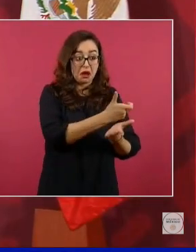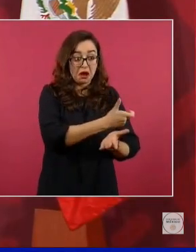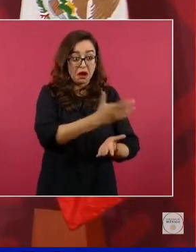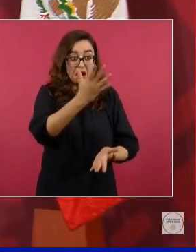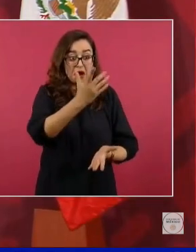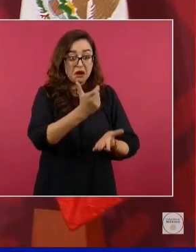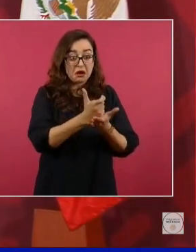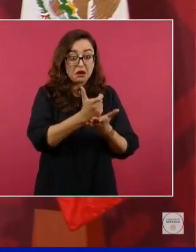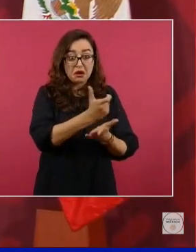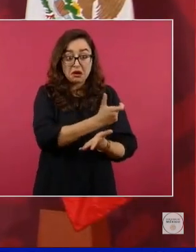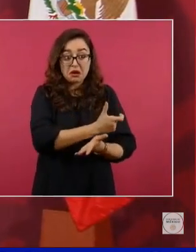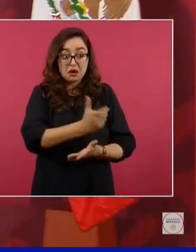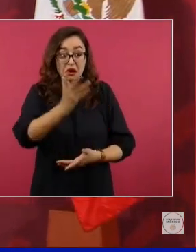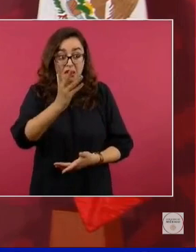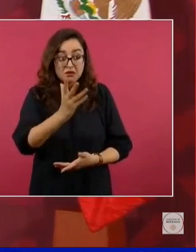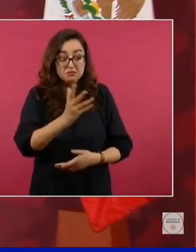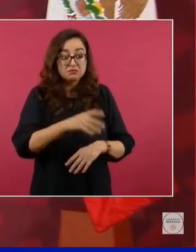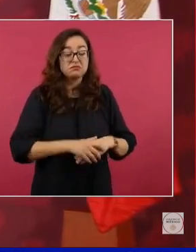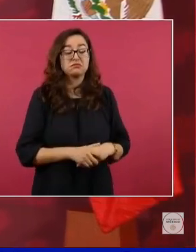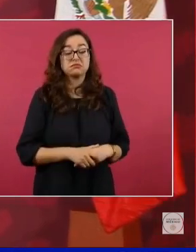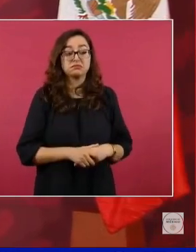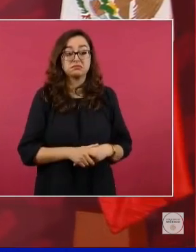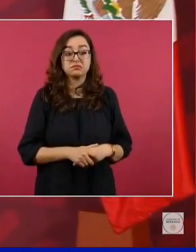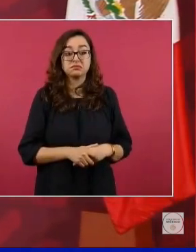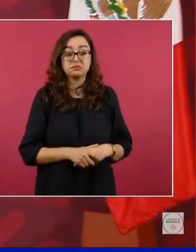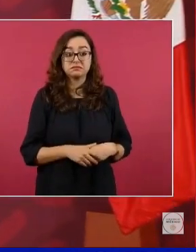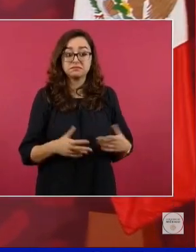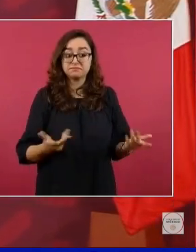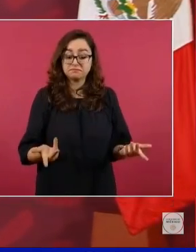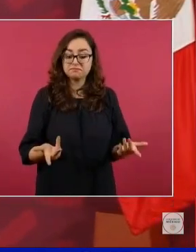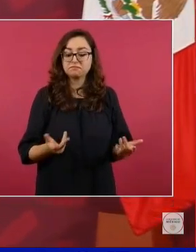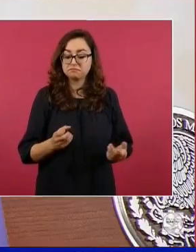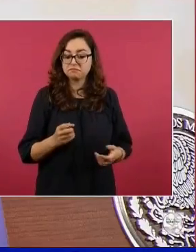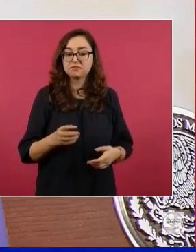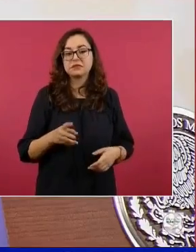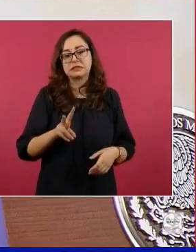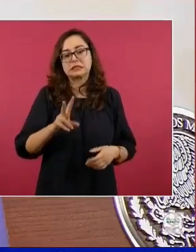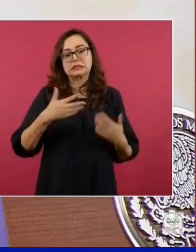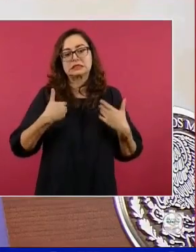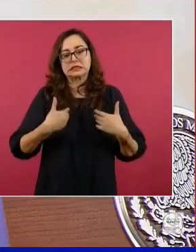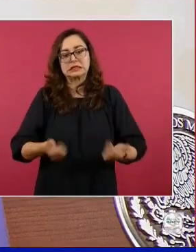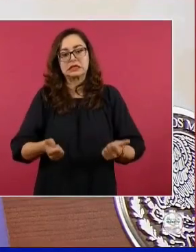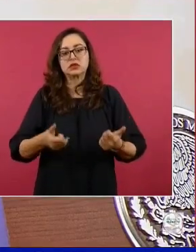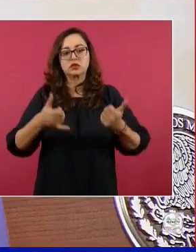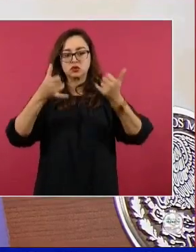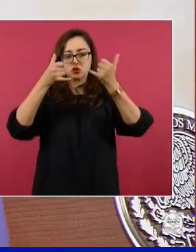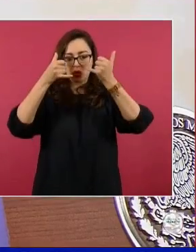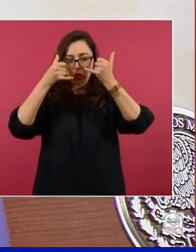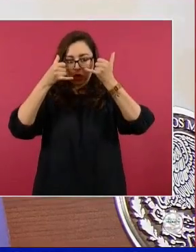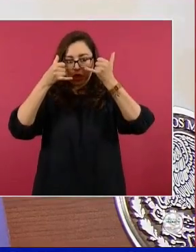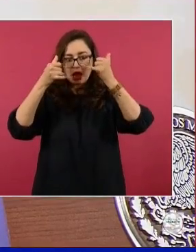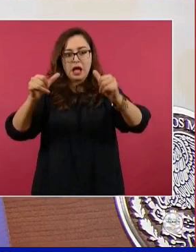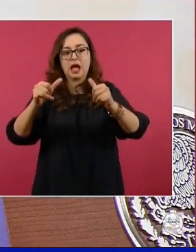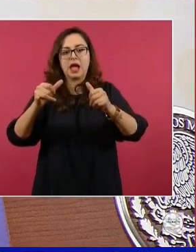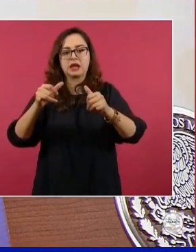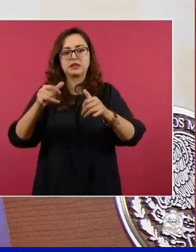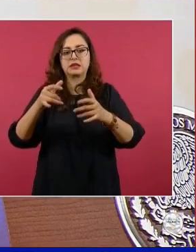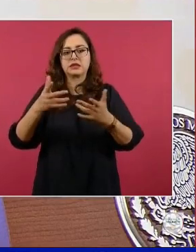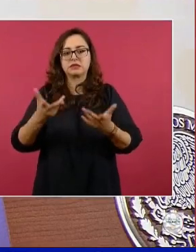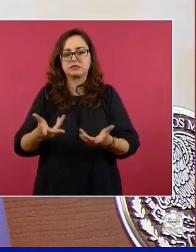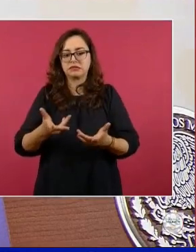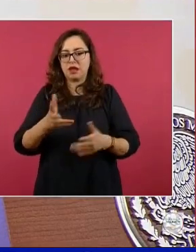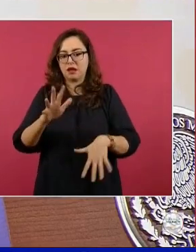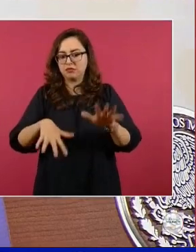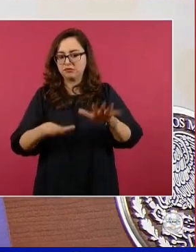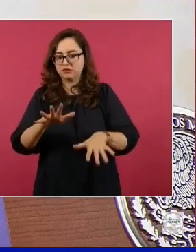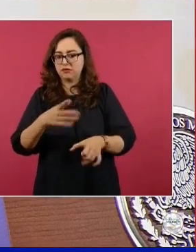Sí, la fiebre aftosa hay que cuidarla por lo de la carne de Argentina que se